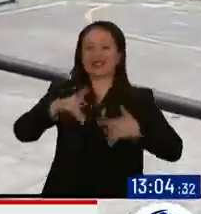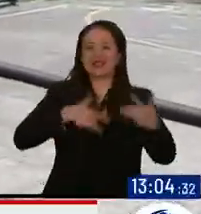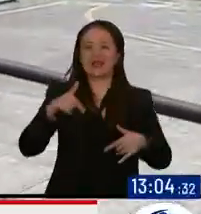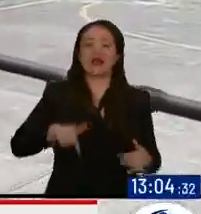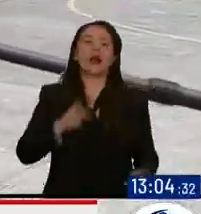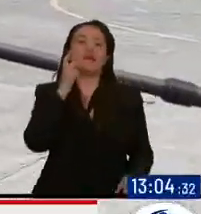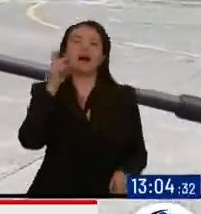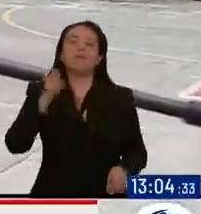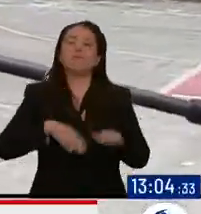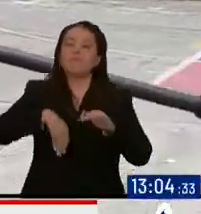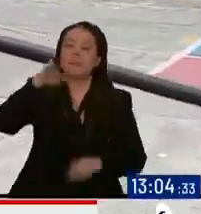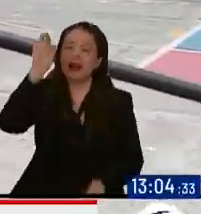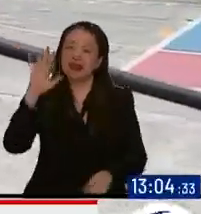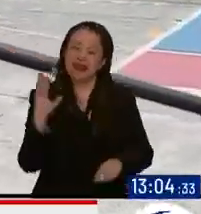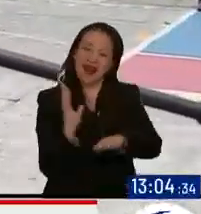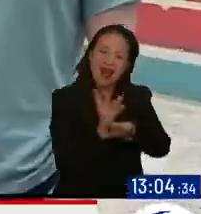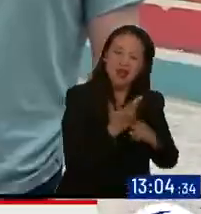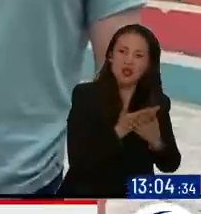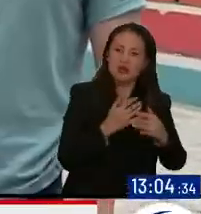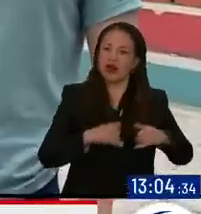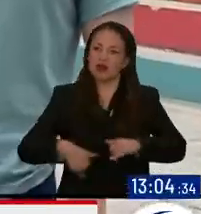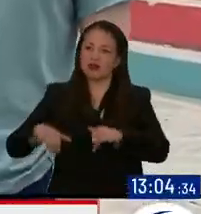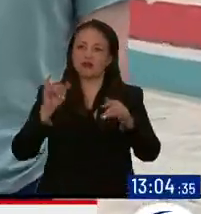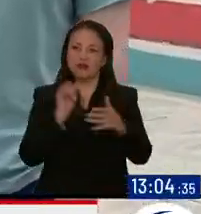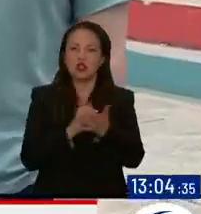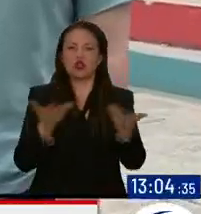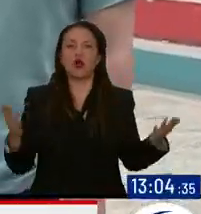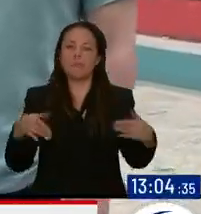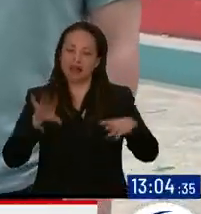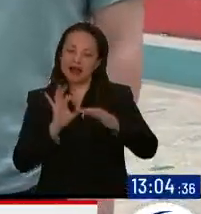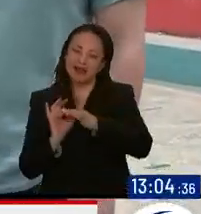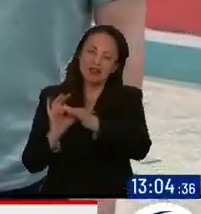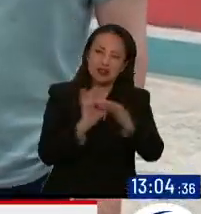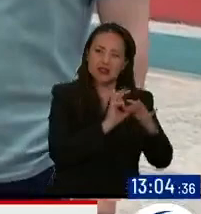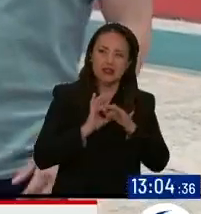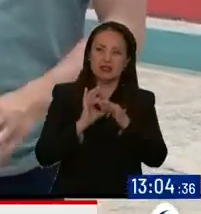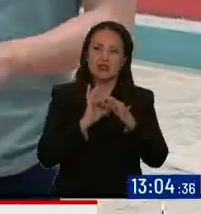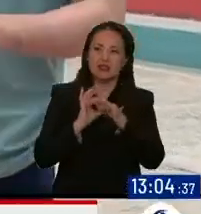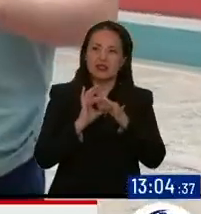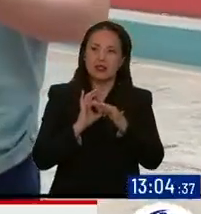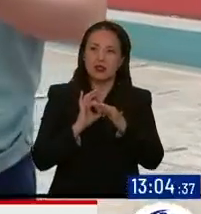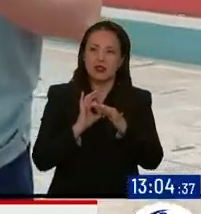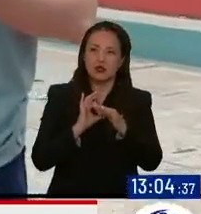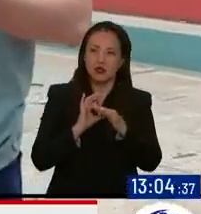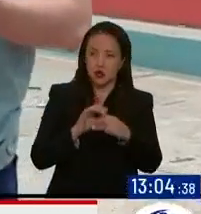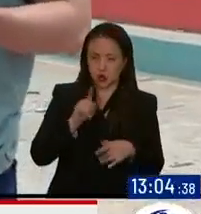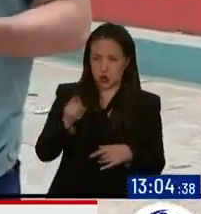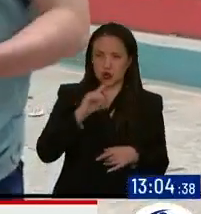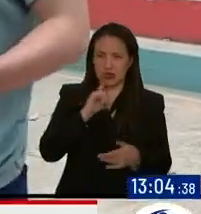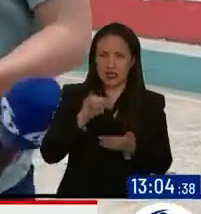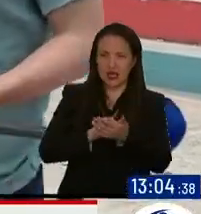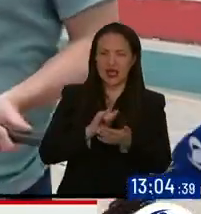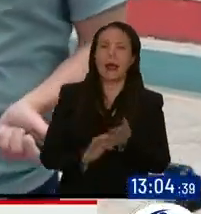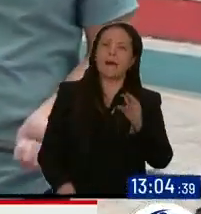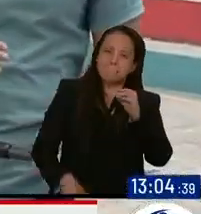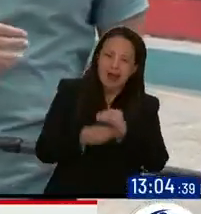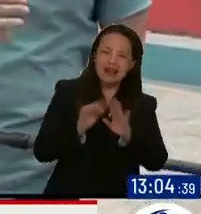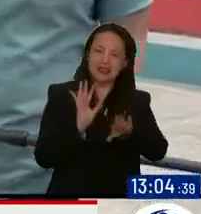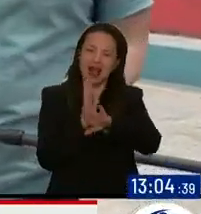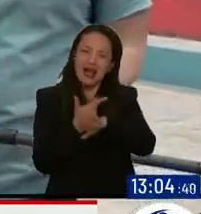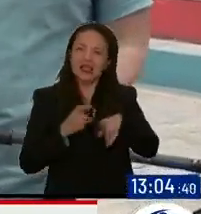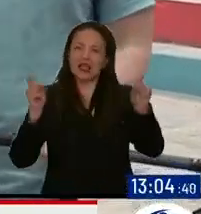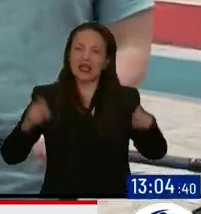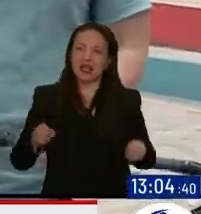arte, más comunidad, o sea, más unión entre ella. Usted dice, necesitamos más arte, necesitamos